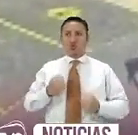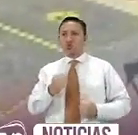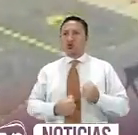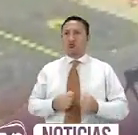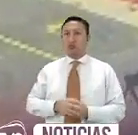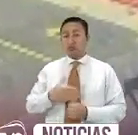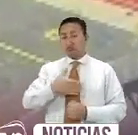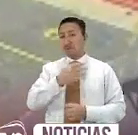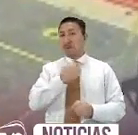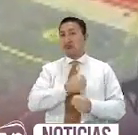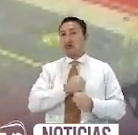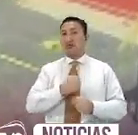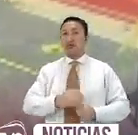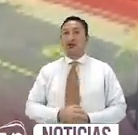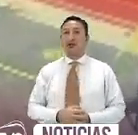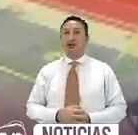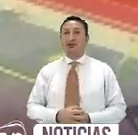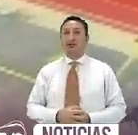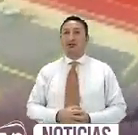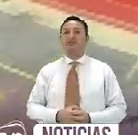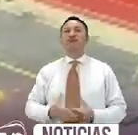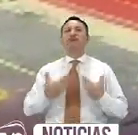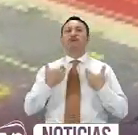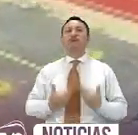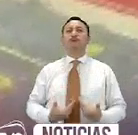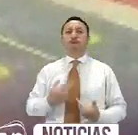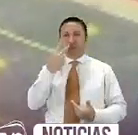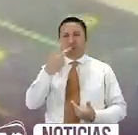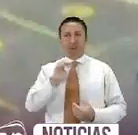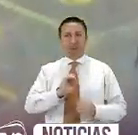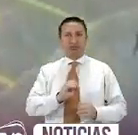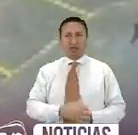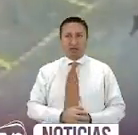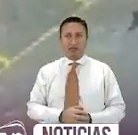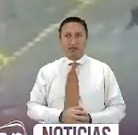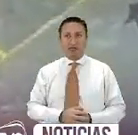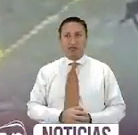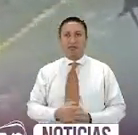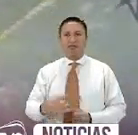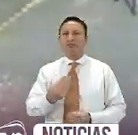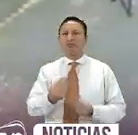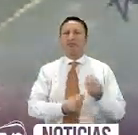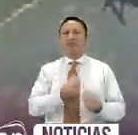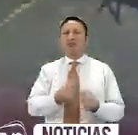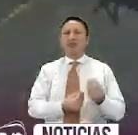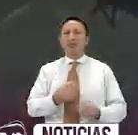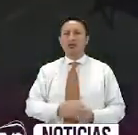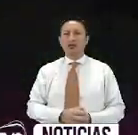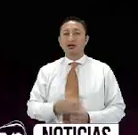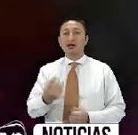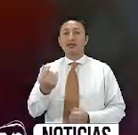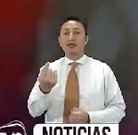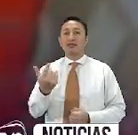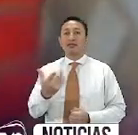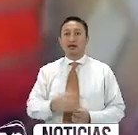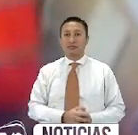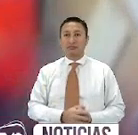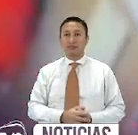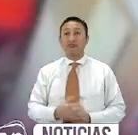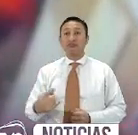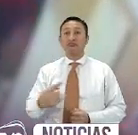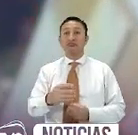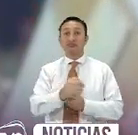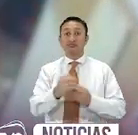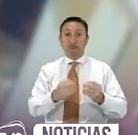iba a trabajar. La vestimenta para pasar desapercibidos, pero lo que realmente buscaban era dinero. Entraron a